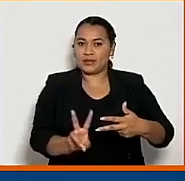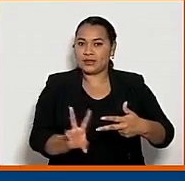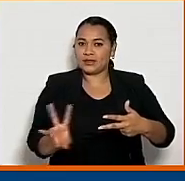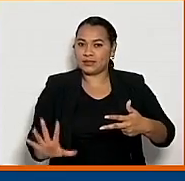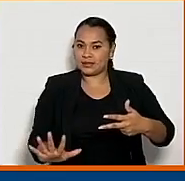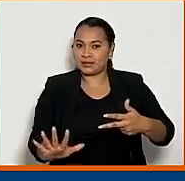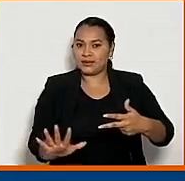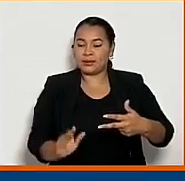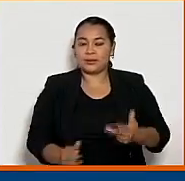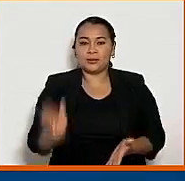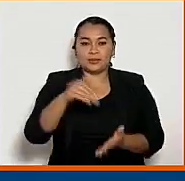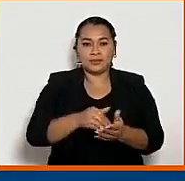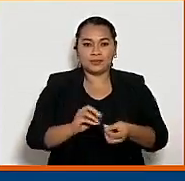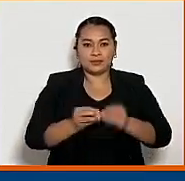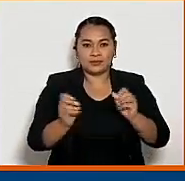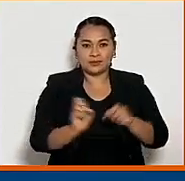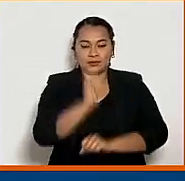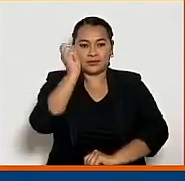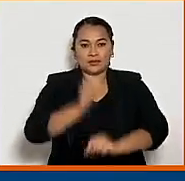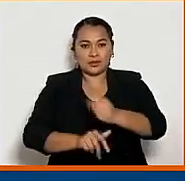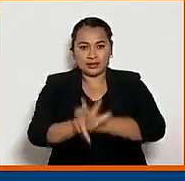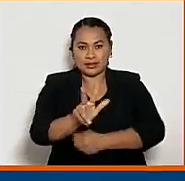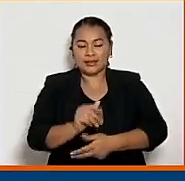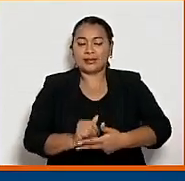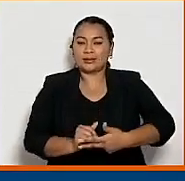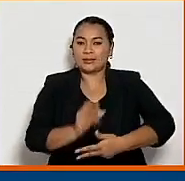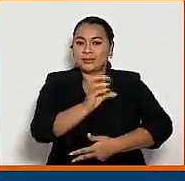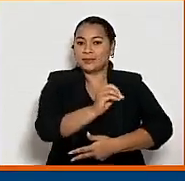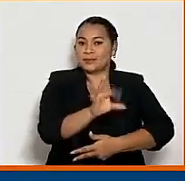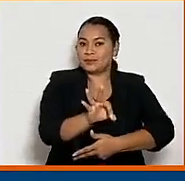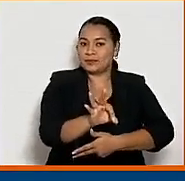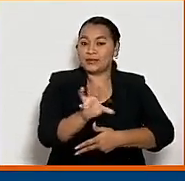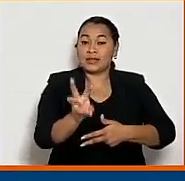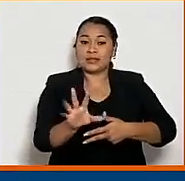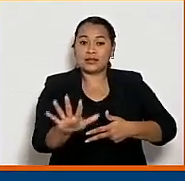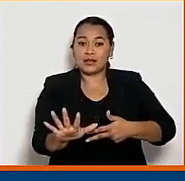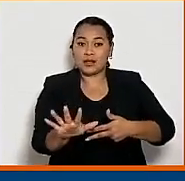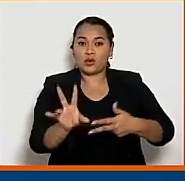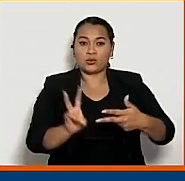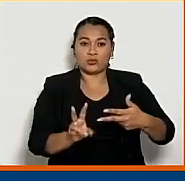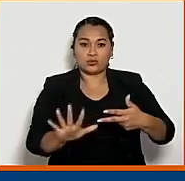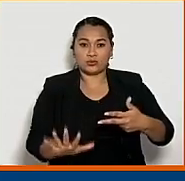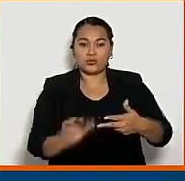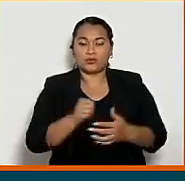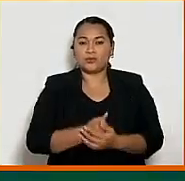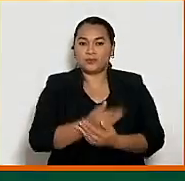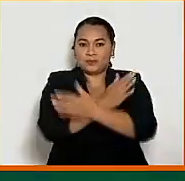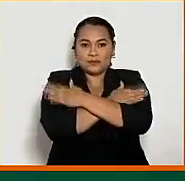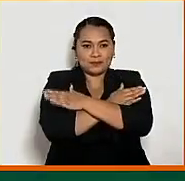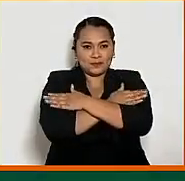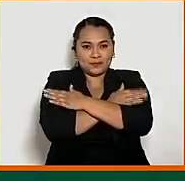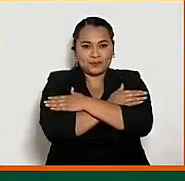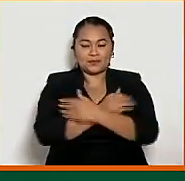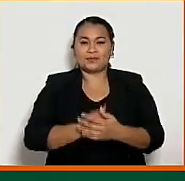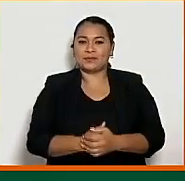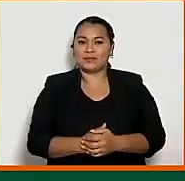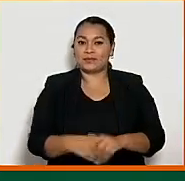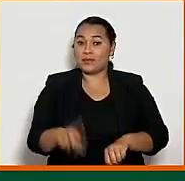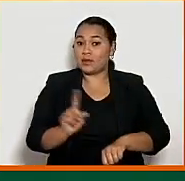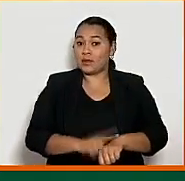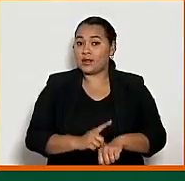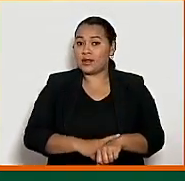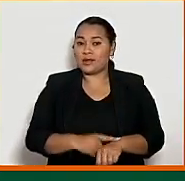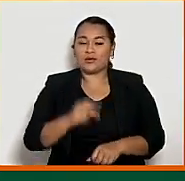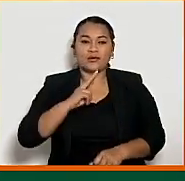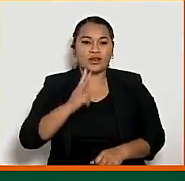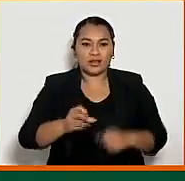75. Los números ganadores para Pega 3 son 09, 65, 75. Muchas felicidades. Es momento de hacer de